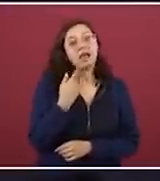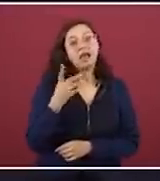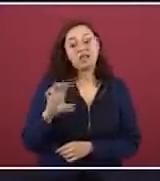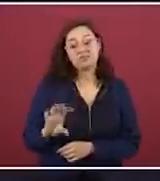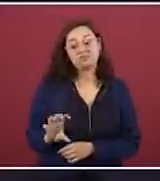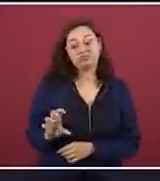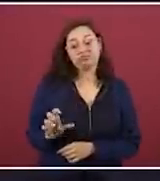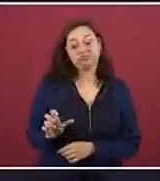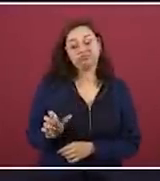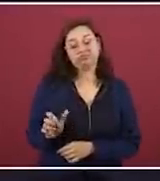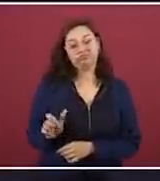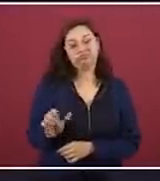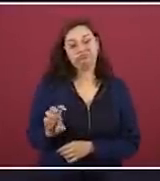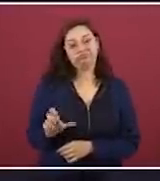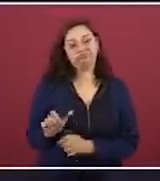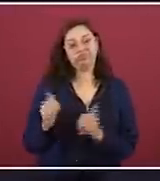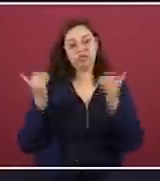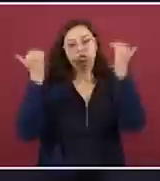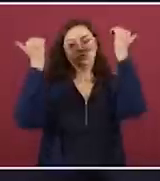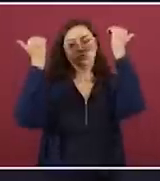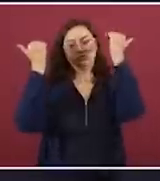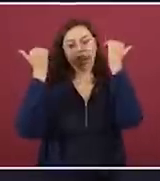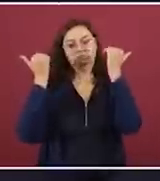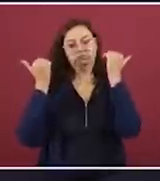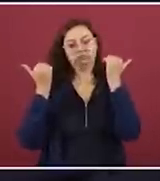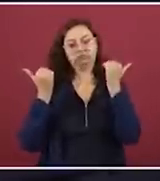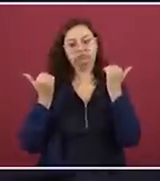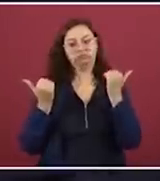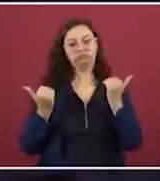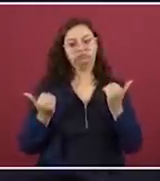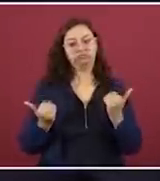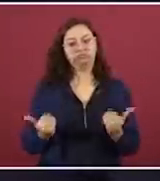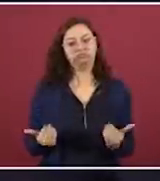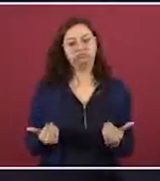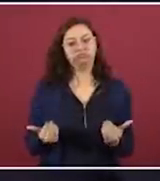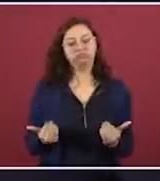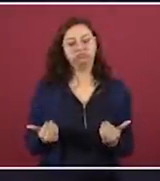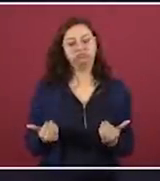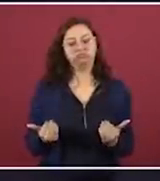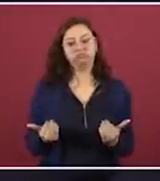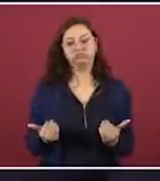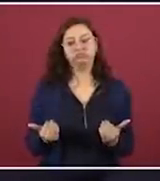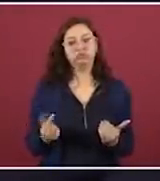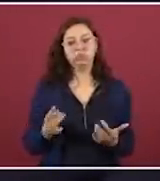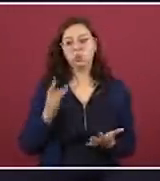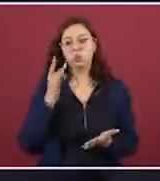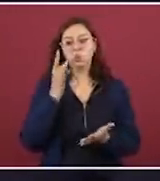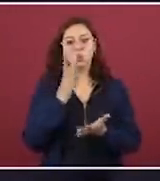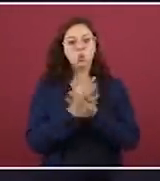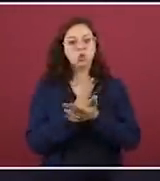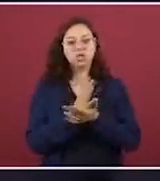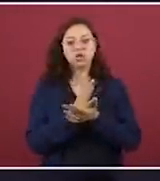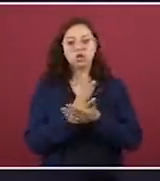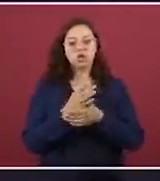al transmisor y nada más se escuchó en la cuadra donde estaba la estación.